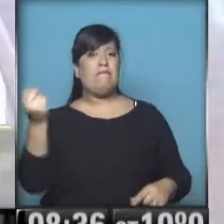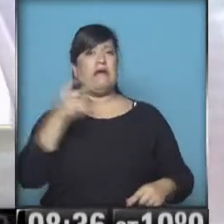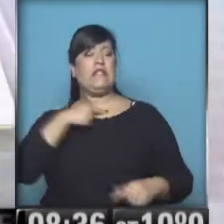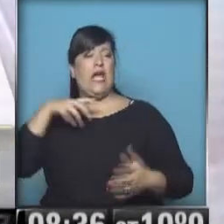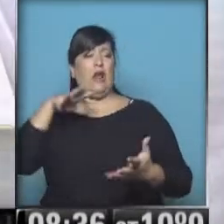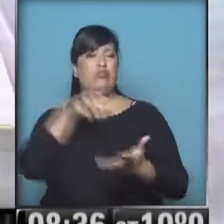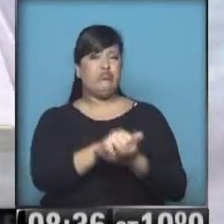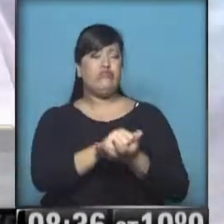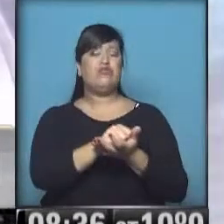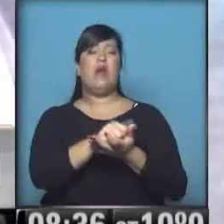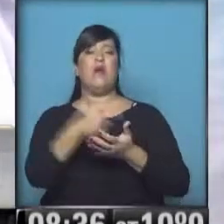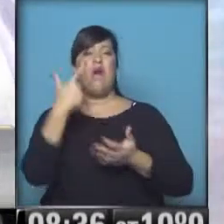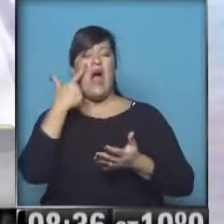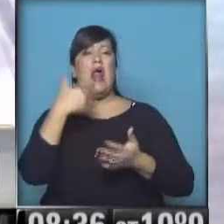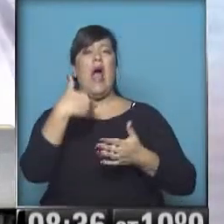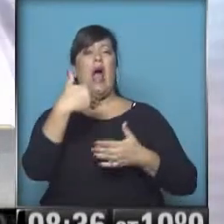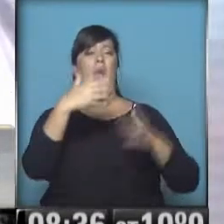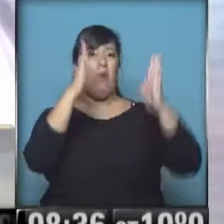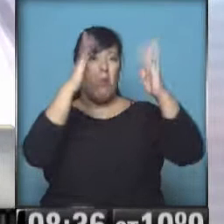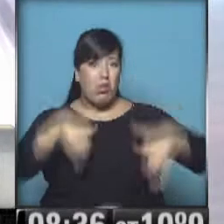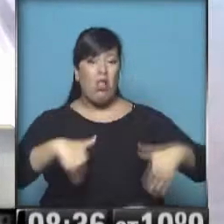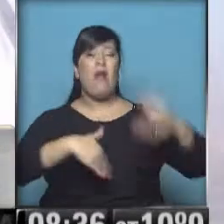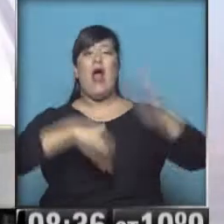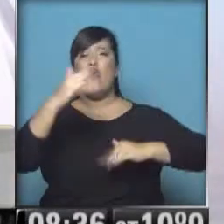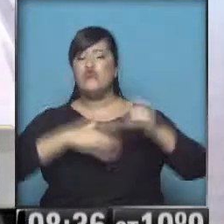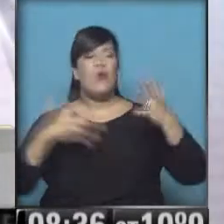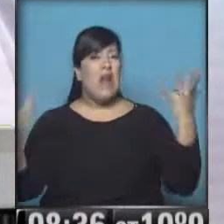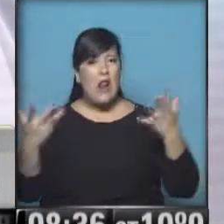de un negocio inmobiliario y demás, ¿verdad? Evitar una demolición prohibida, ¿no?